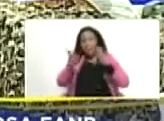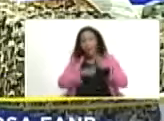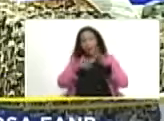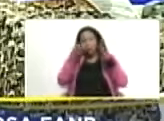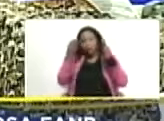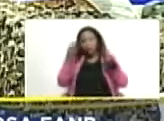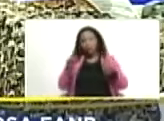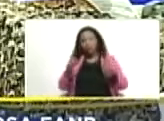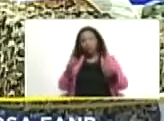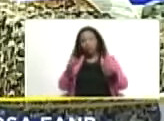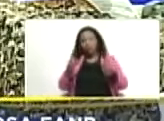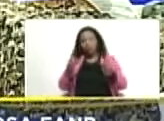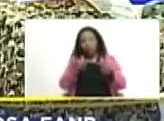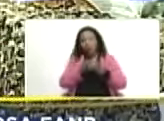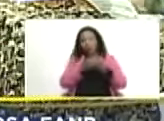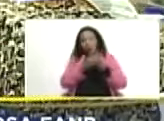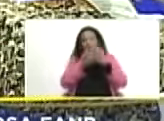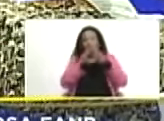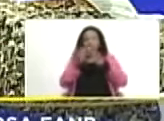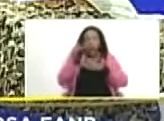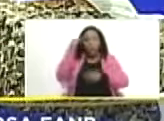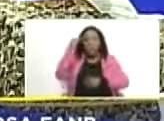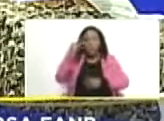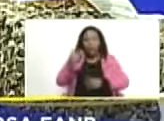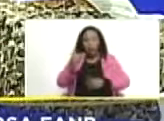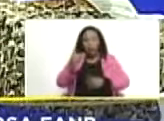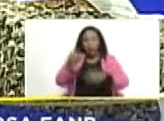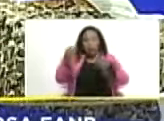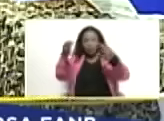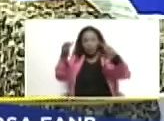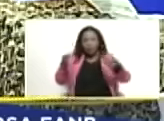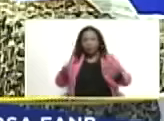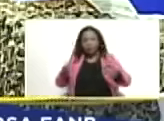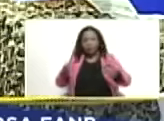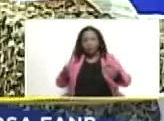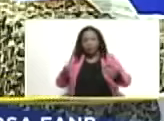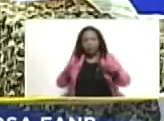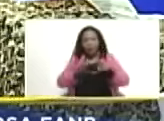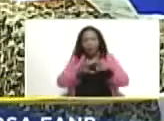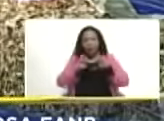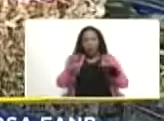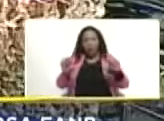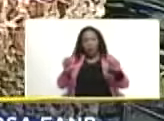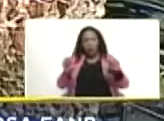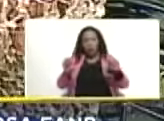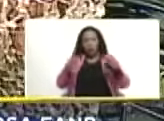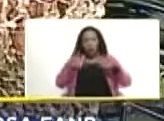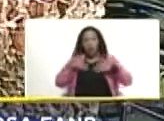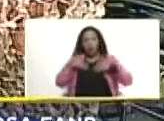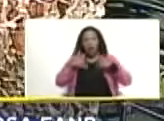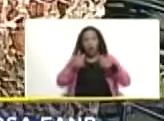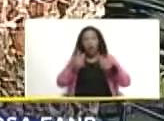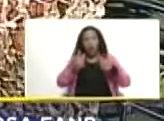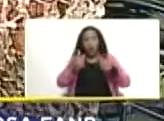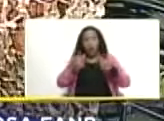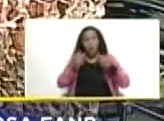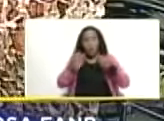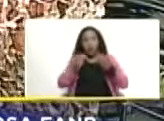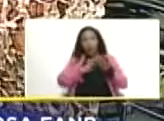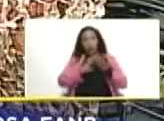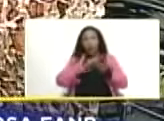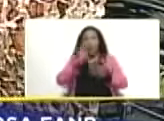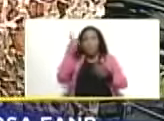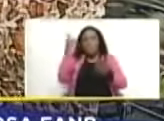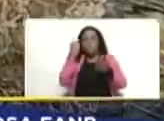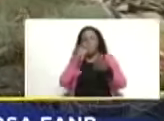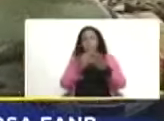exitosa las BRICOMILES, las Brigadas Comunitarias Militares de Educación y de Salud, para recuperar